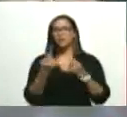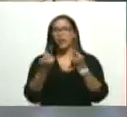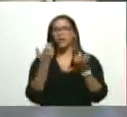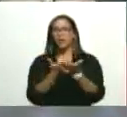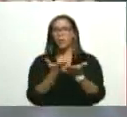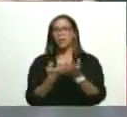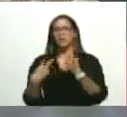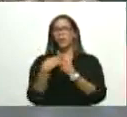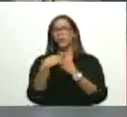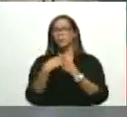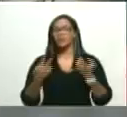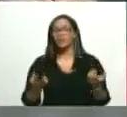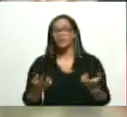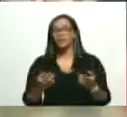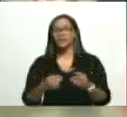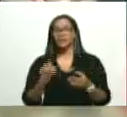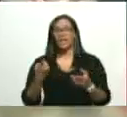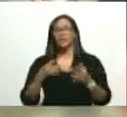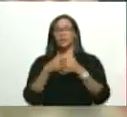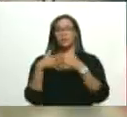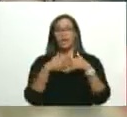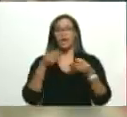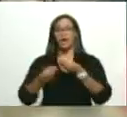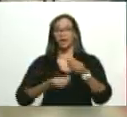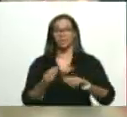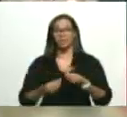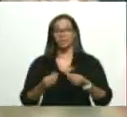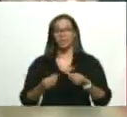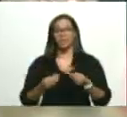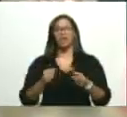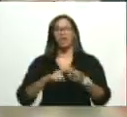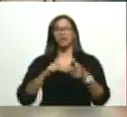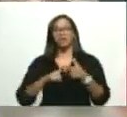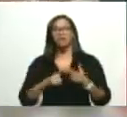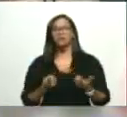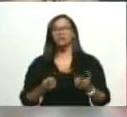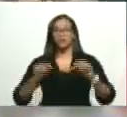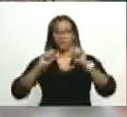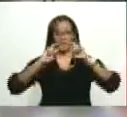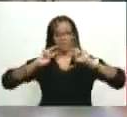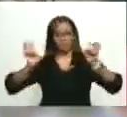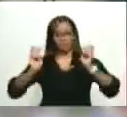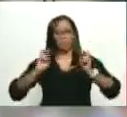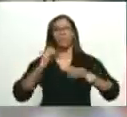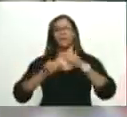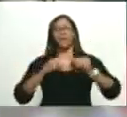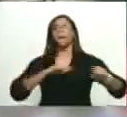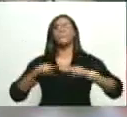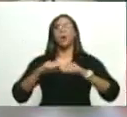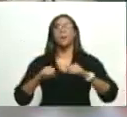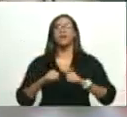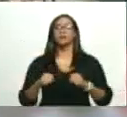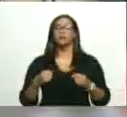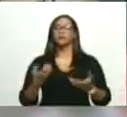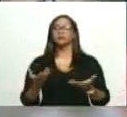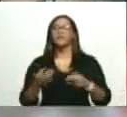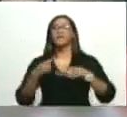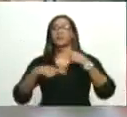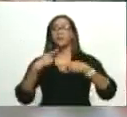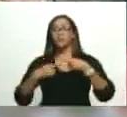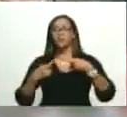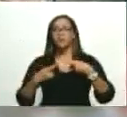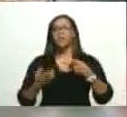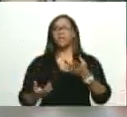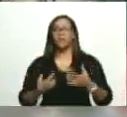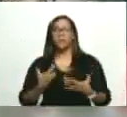que los perjudican, que es lo que el neoliberalismo ha hecho. Entonces, en ese contexto se necesita crear movimientos de derecha que van a